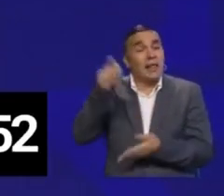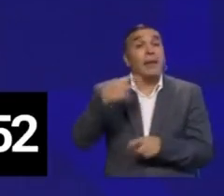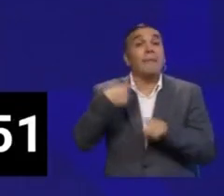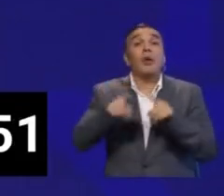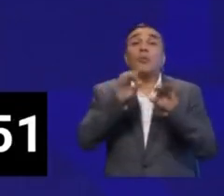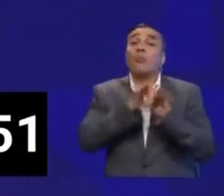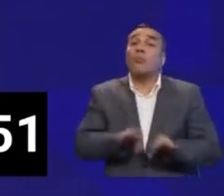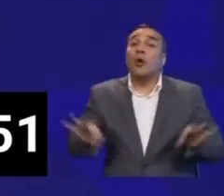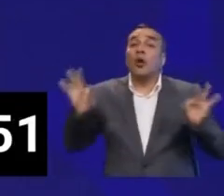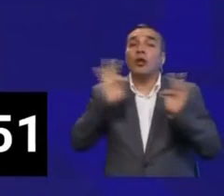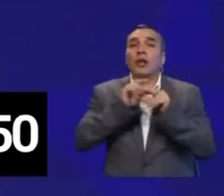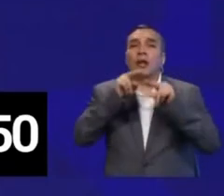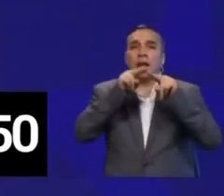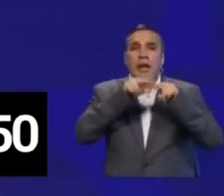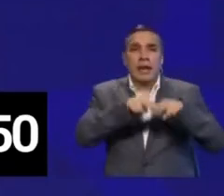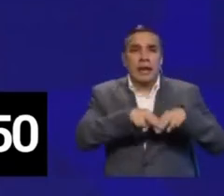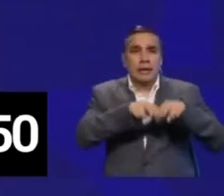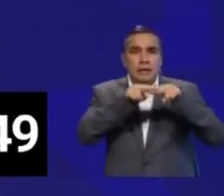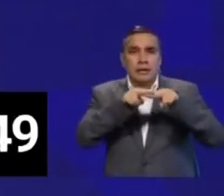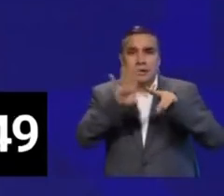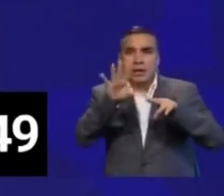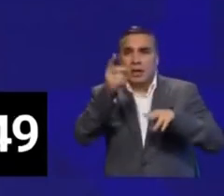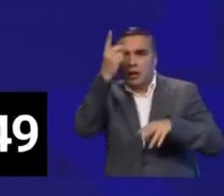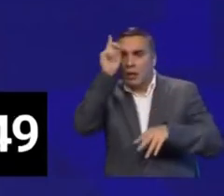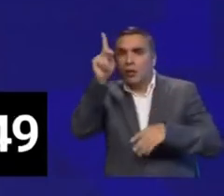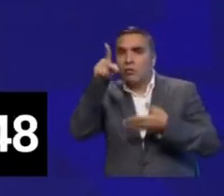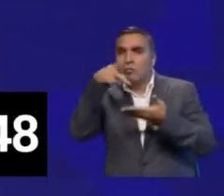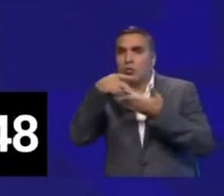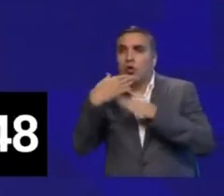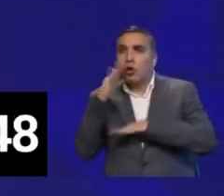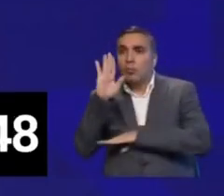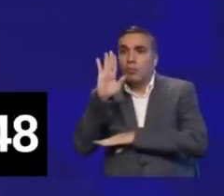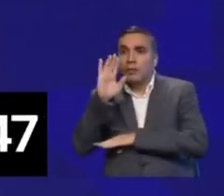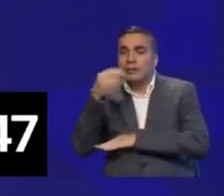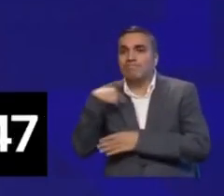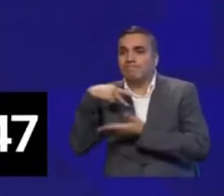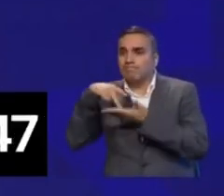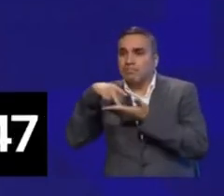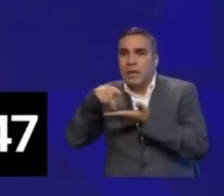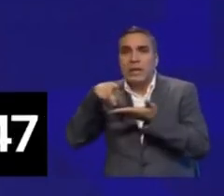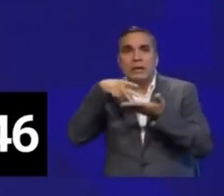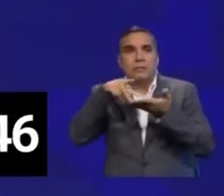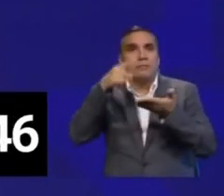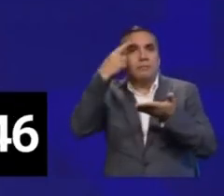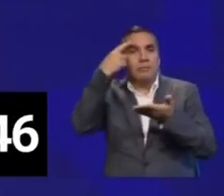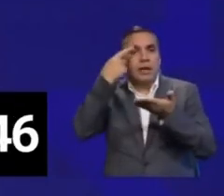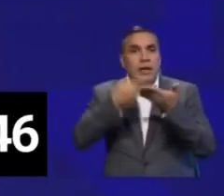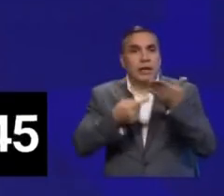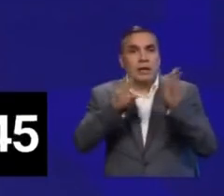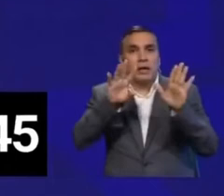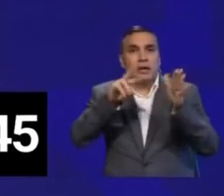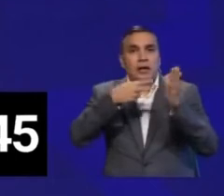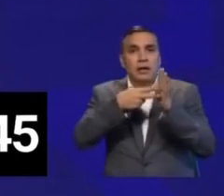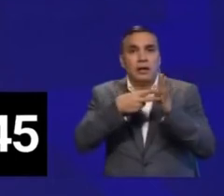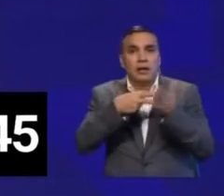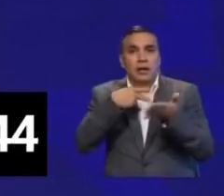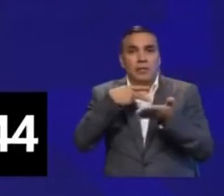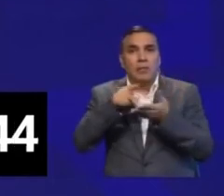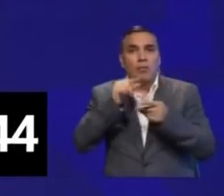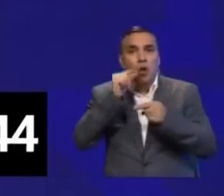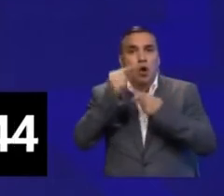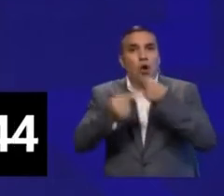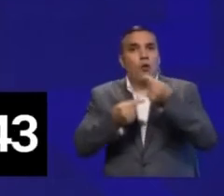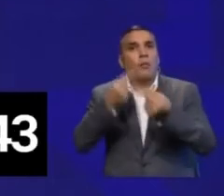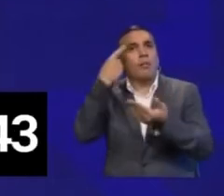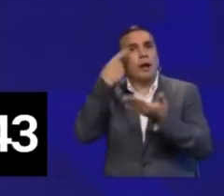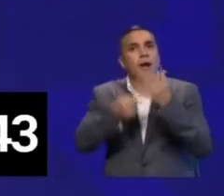hacer es revisar esos compromisos para lograr que el impacto sea el menor posible en los